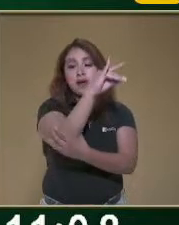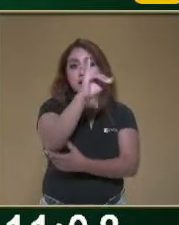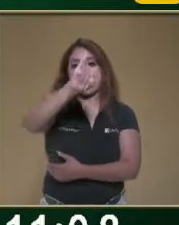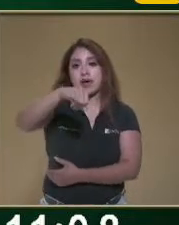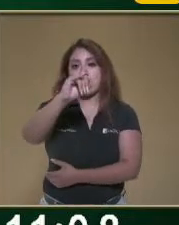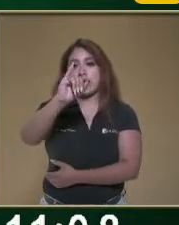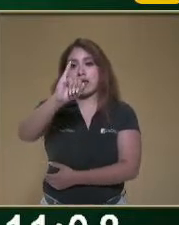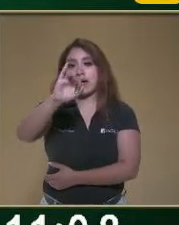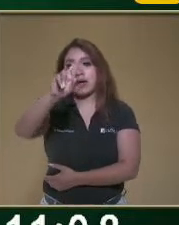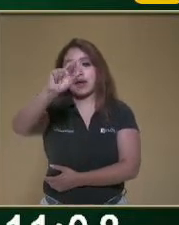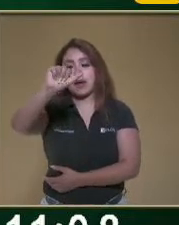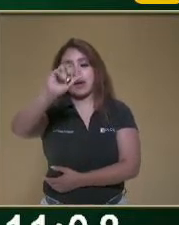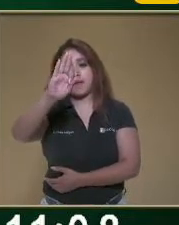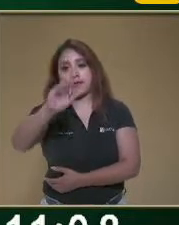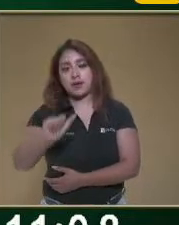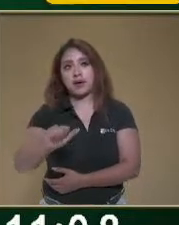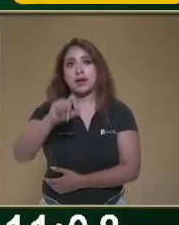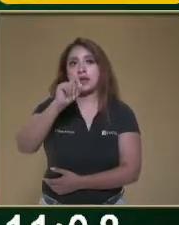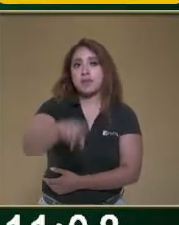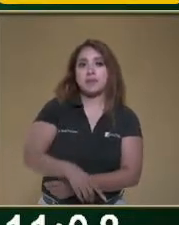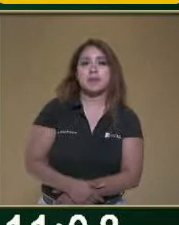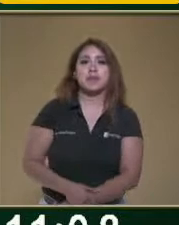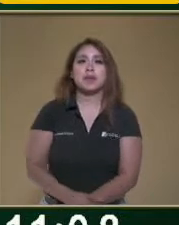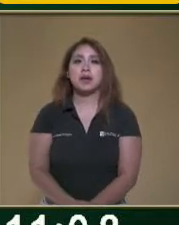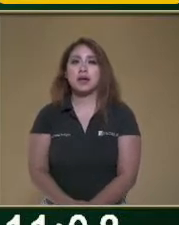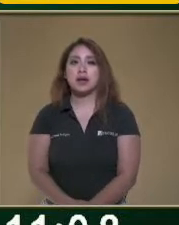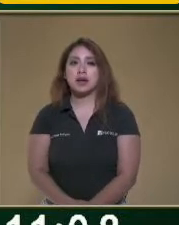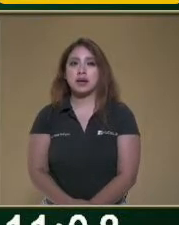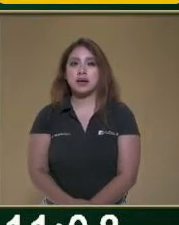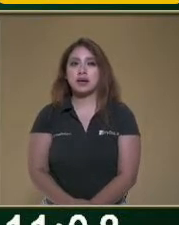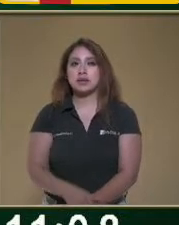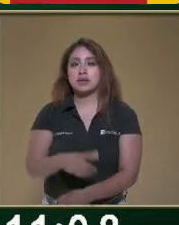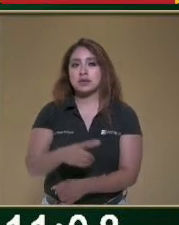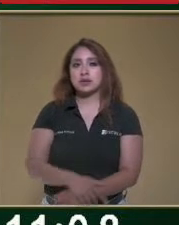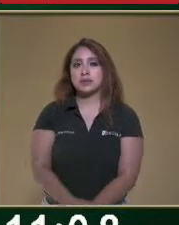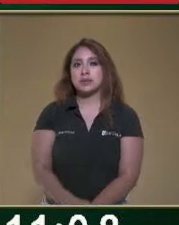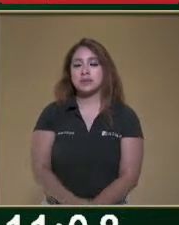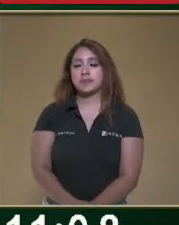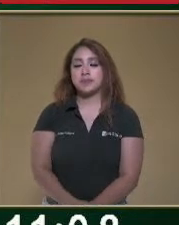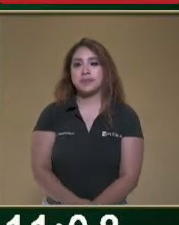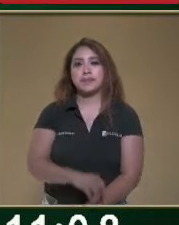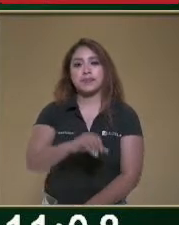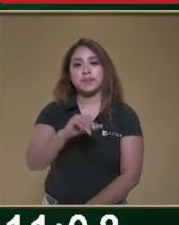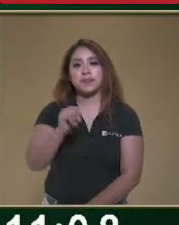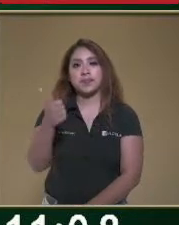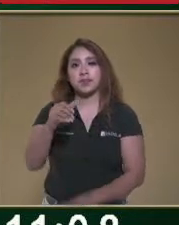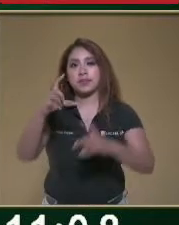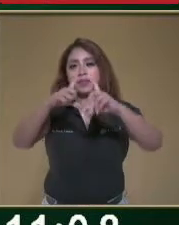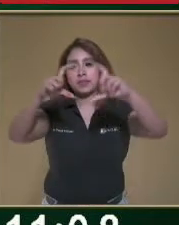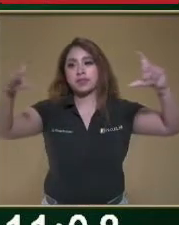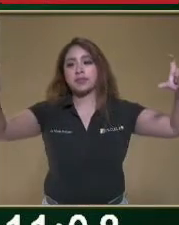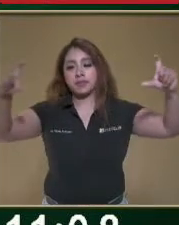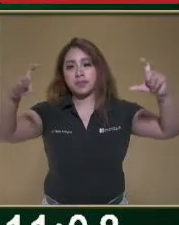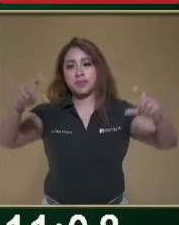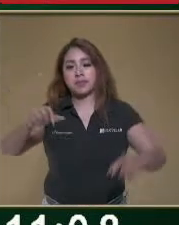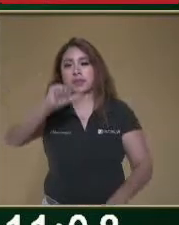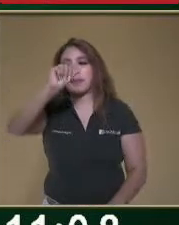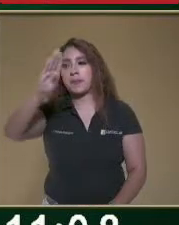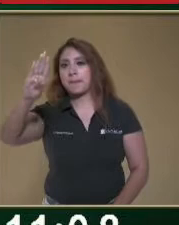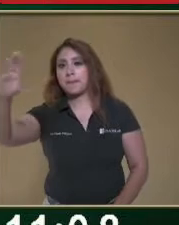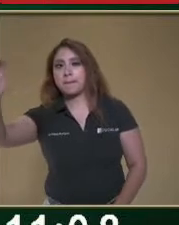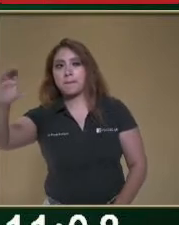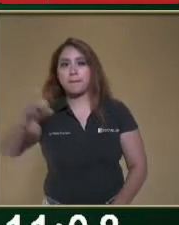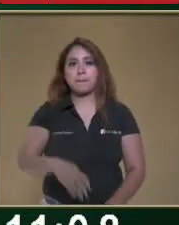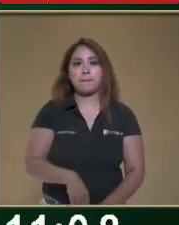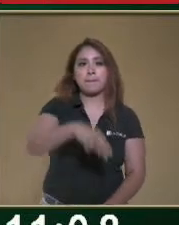de Jimena. Así es, maestra. Nuestra siguiente parte del alfabeto es de la N